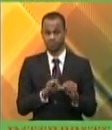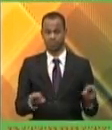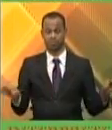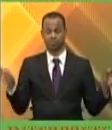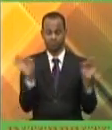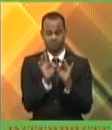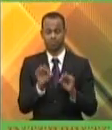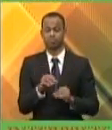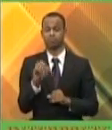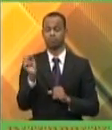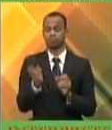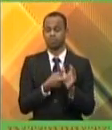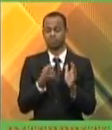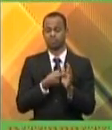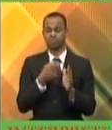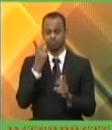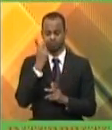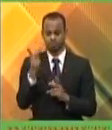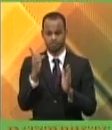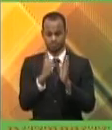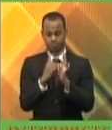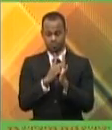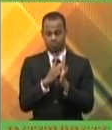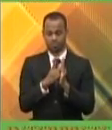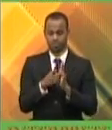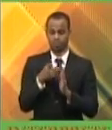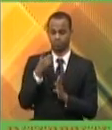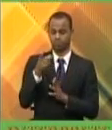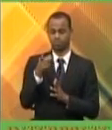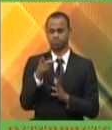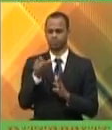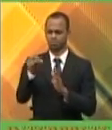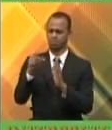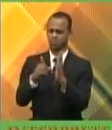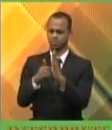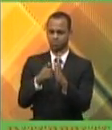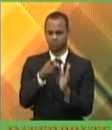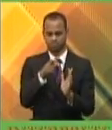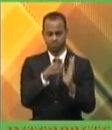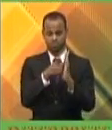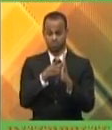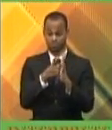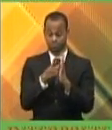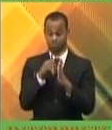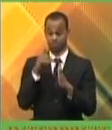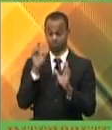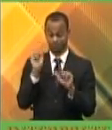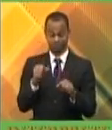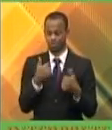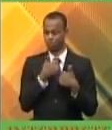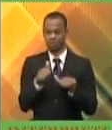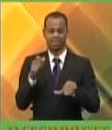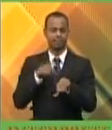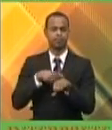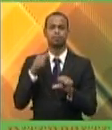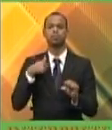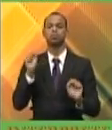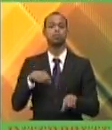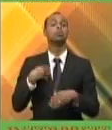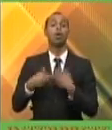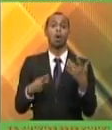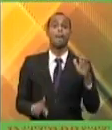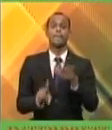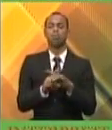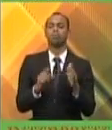porque a veces vemos la discapacidad de fulano de tal de fulana de tal pero tú puedes ver este air en cualquier momento